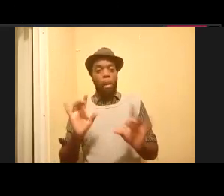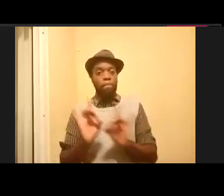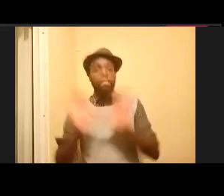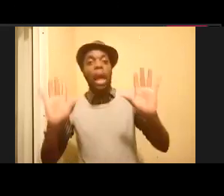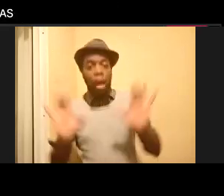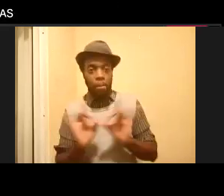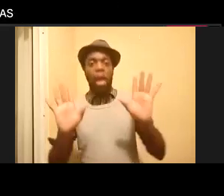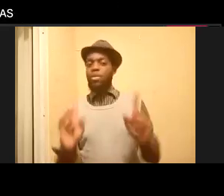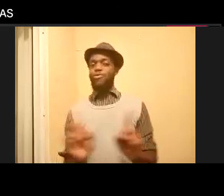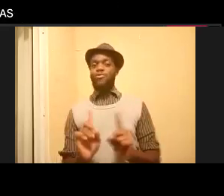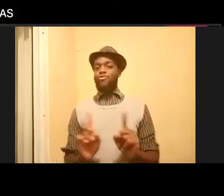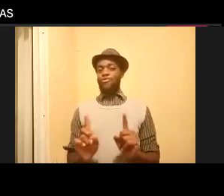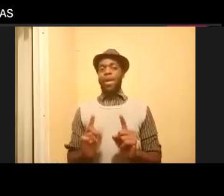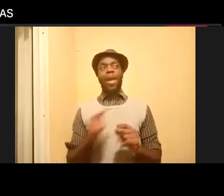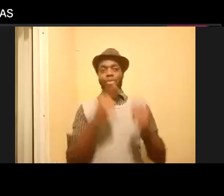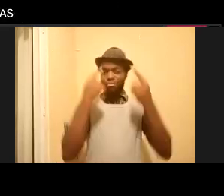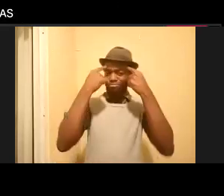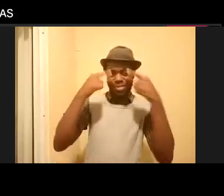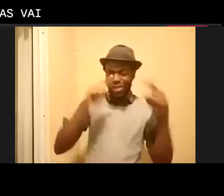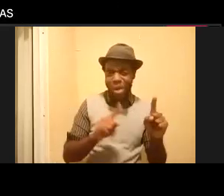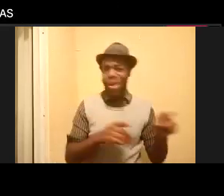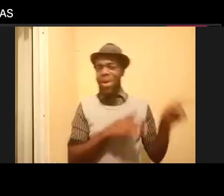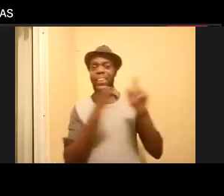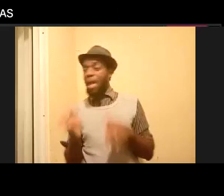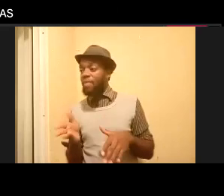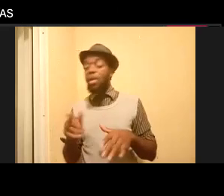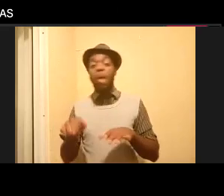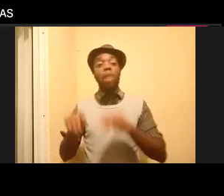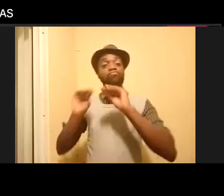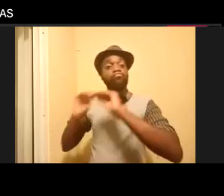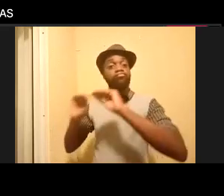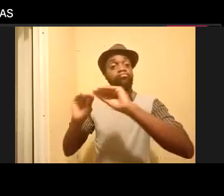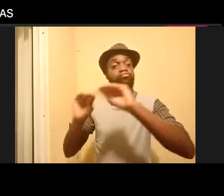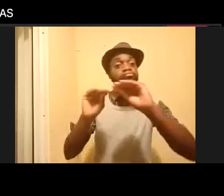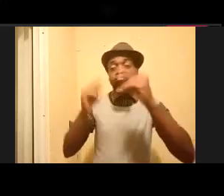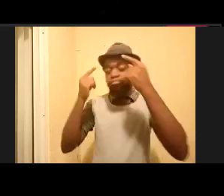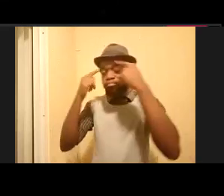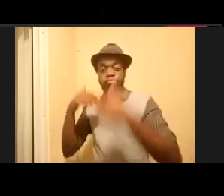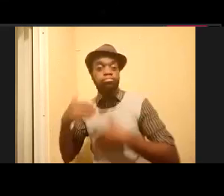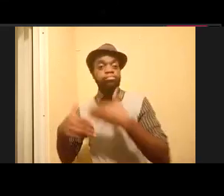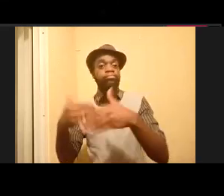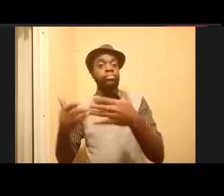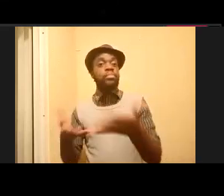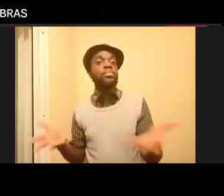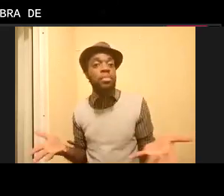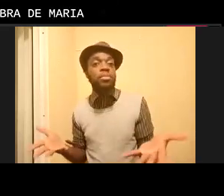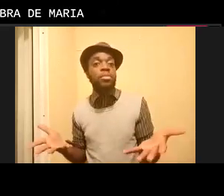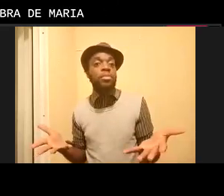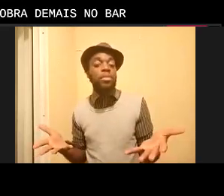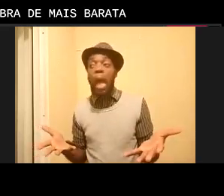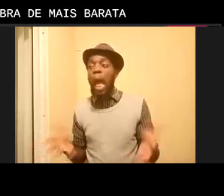haber va a haber mayor cantidad de obra de mano